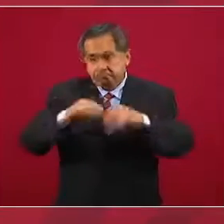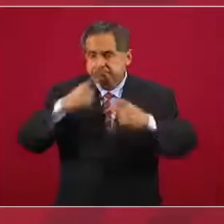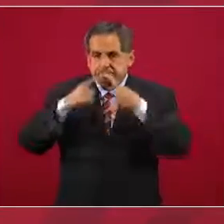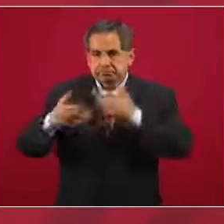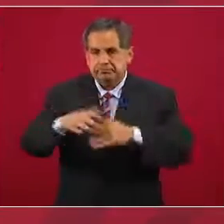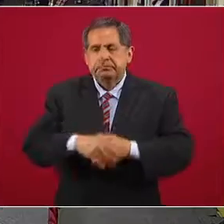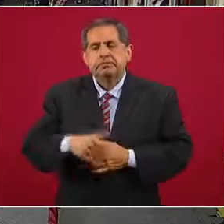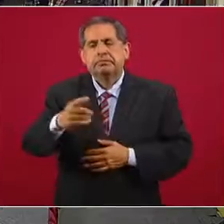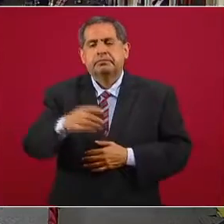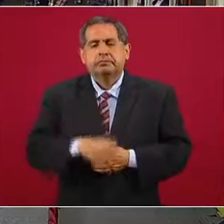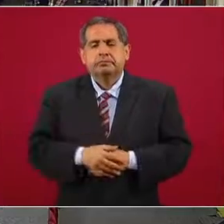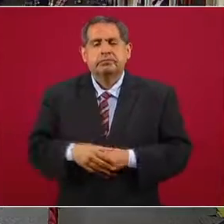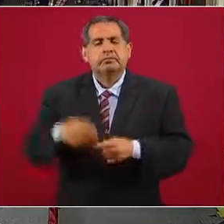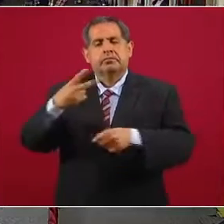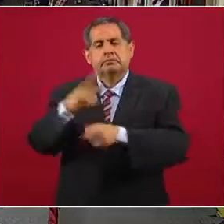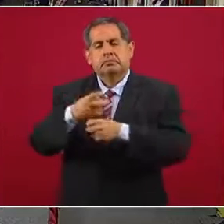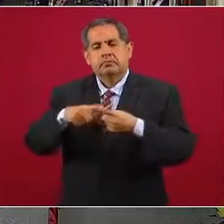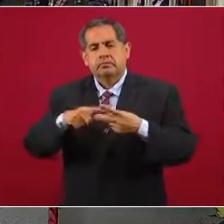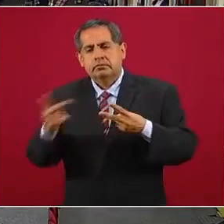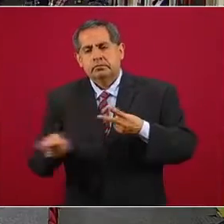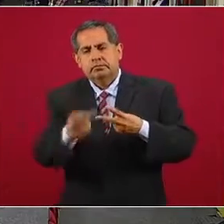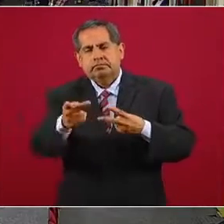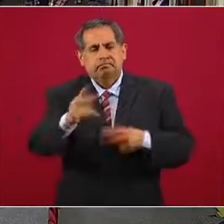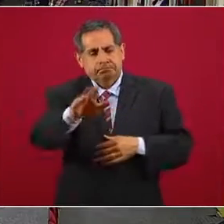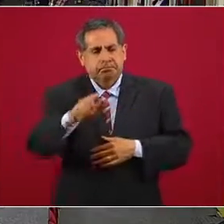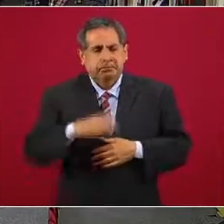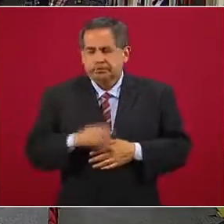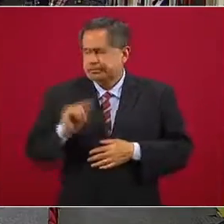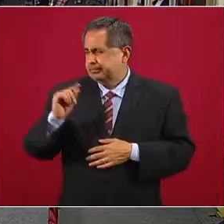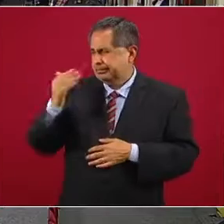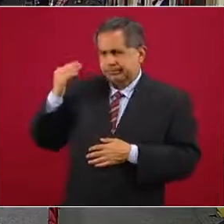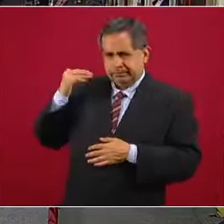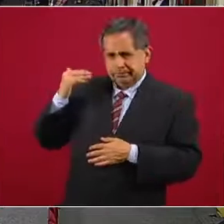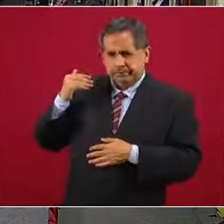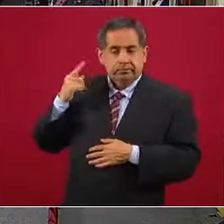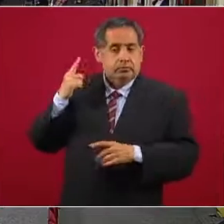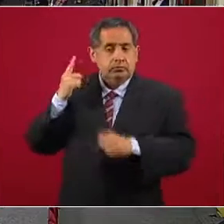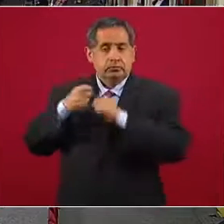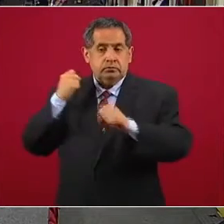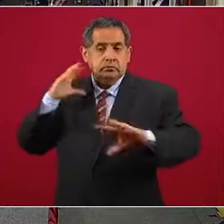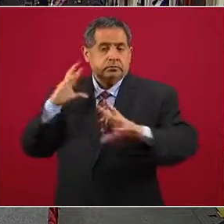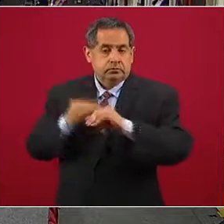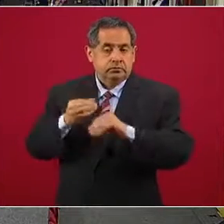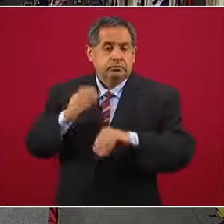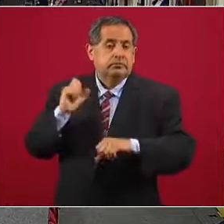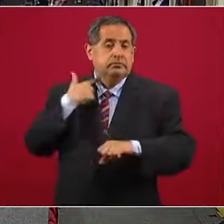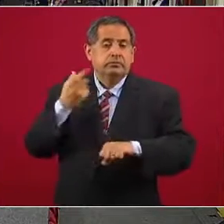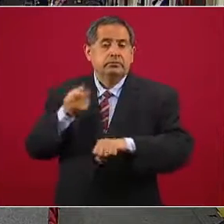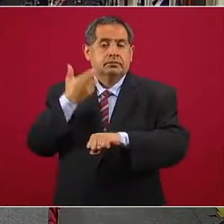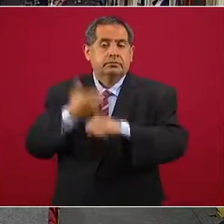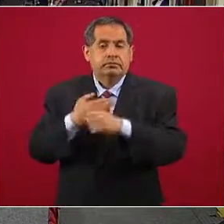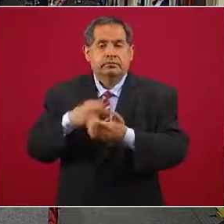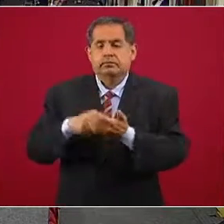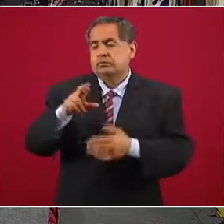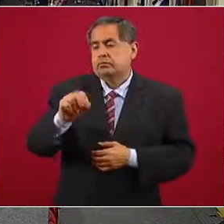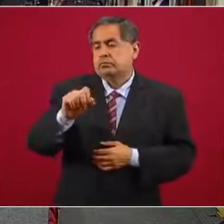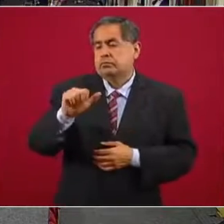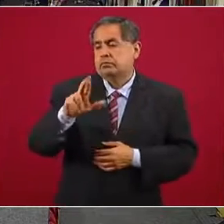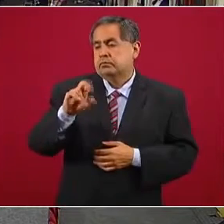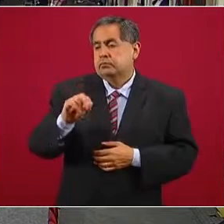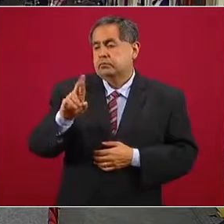importante. La segunda pregunta, presidente. Hace unos días se cumplió un año de que la exsecretaria de Desarrollo Social, Rosario Robles, pues